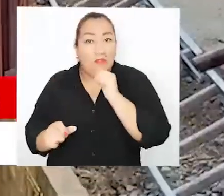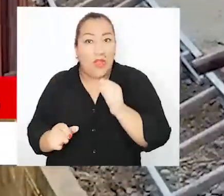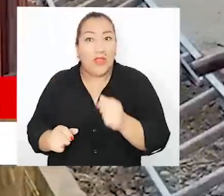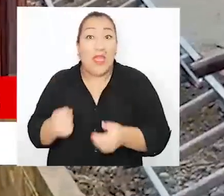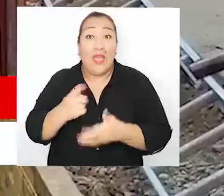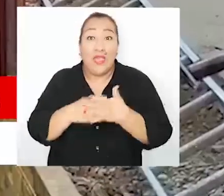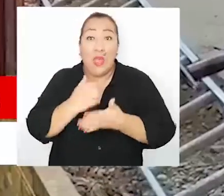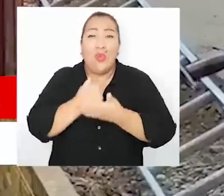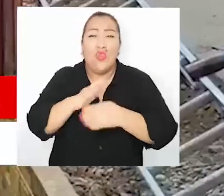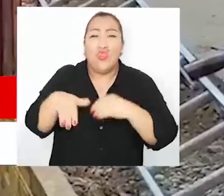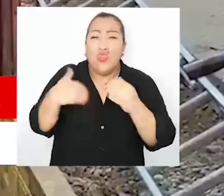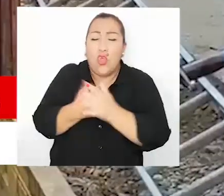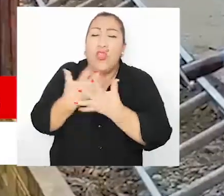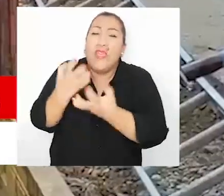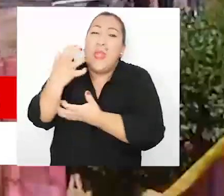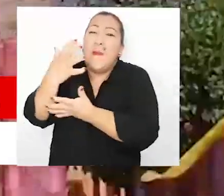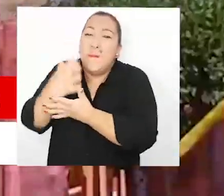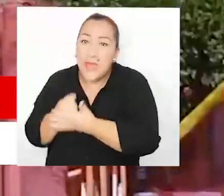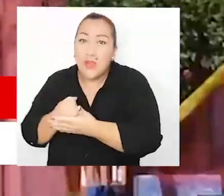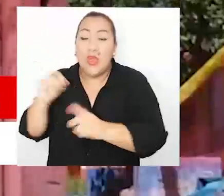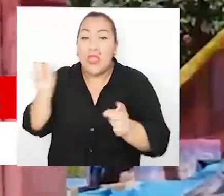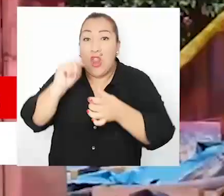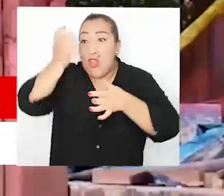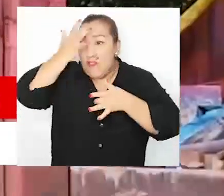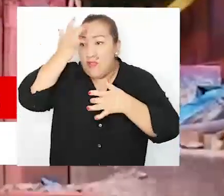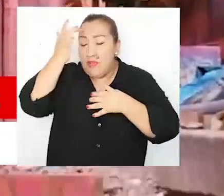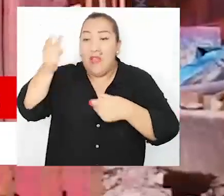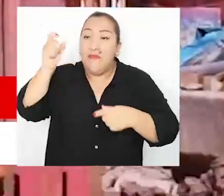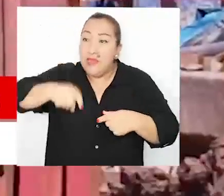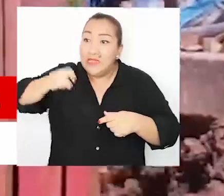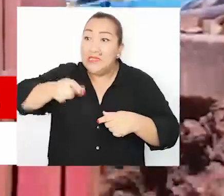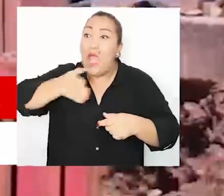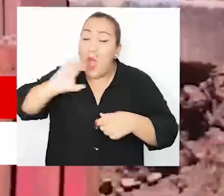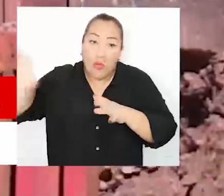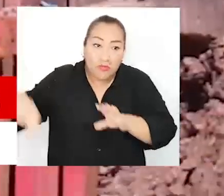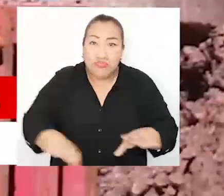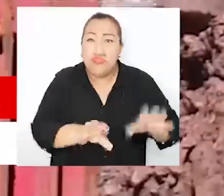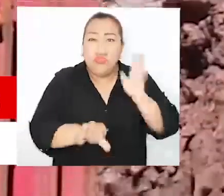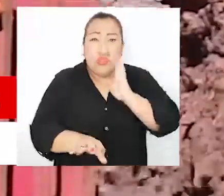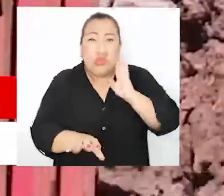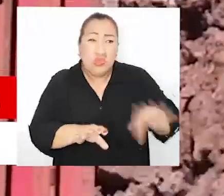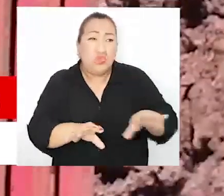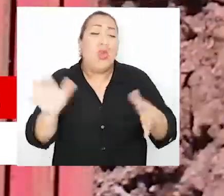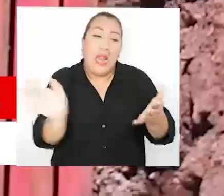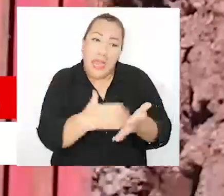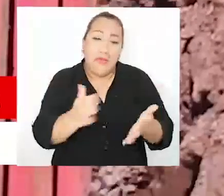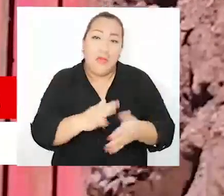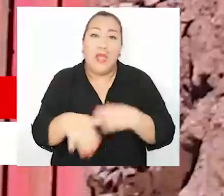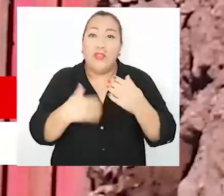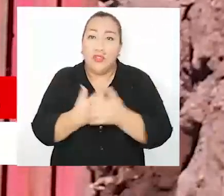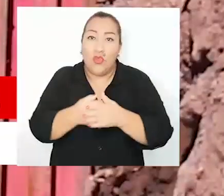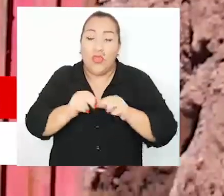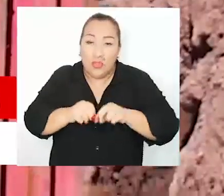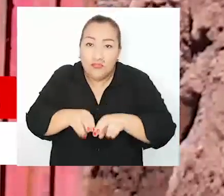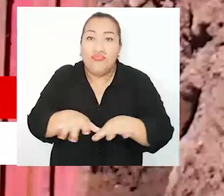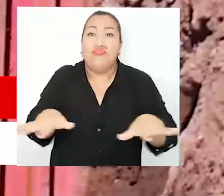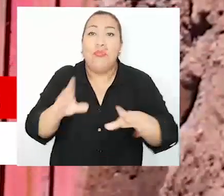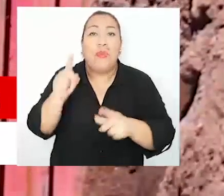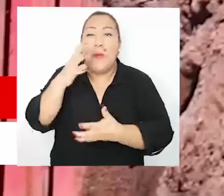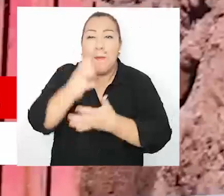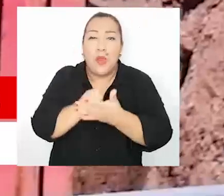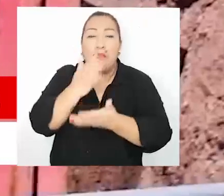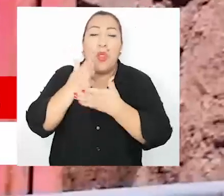1 millón de personas, ya que contribuirá a la reducción de las enfermedades causadas por aguas residuales. aguas residuales, así como favorecer a